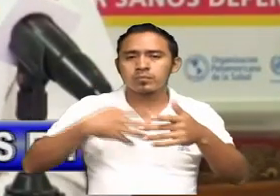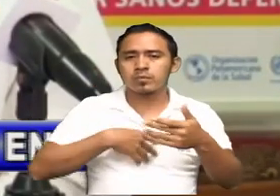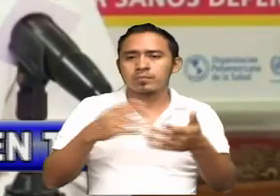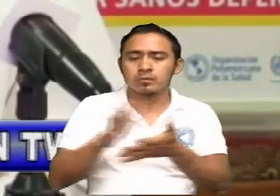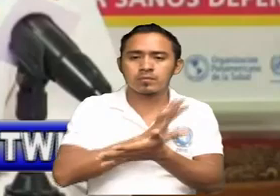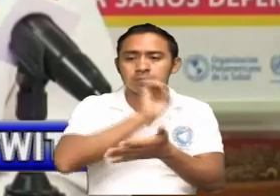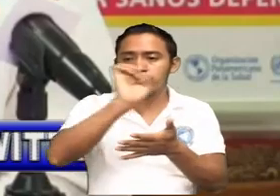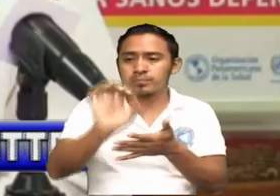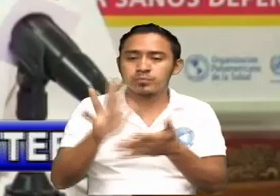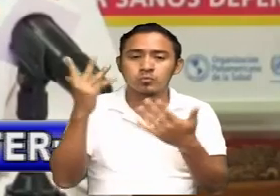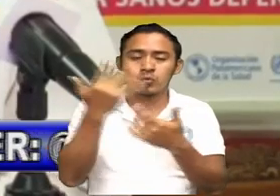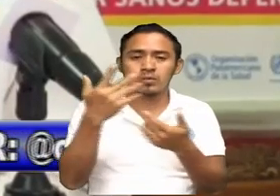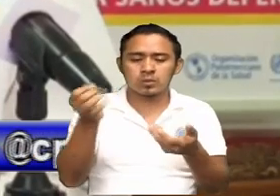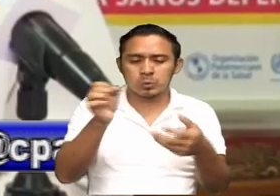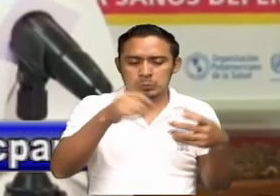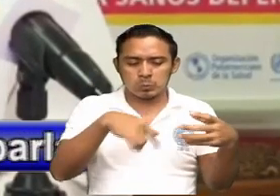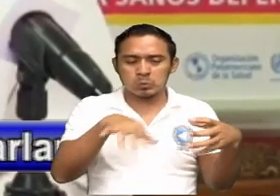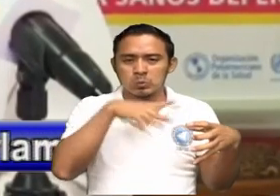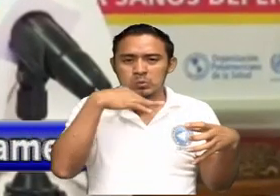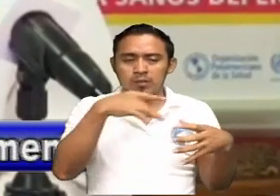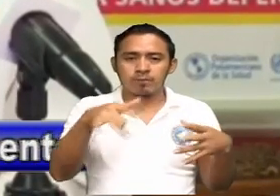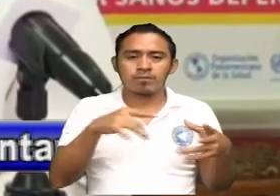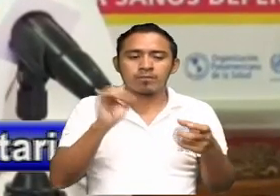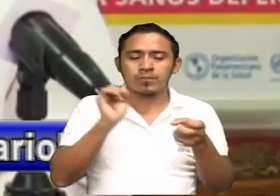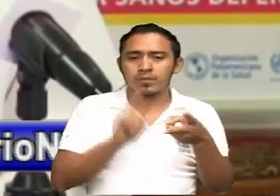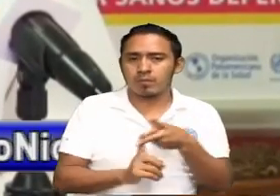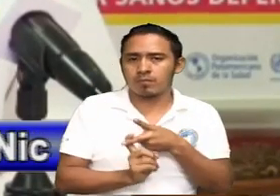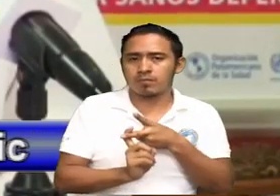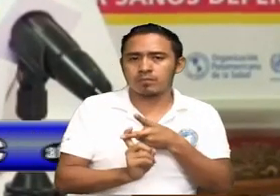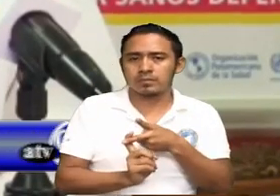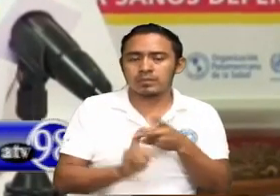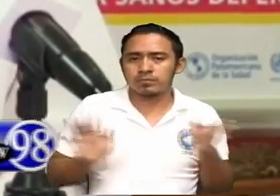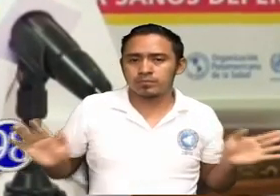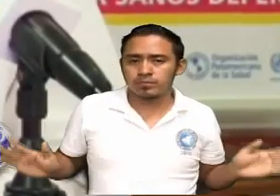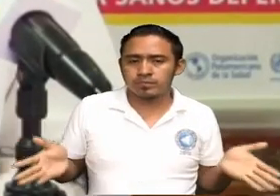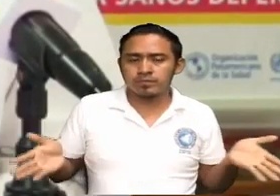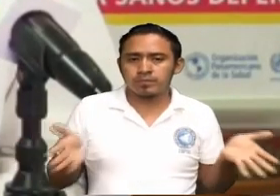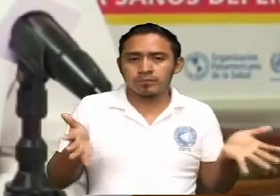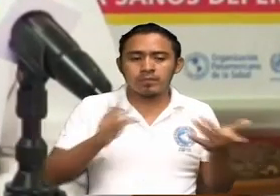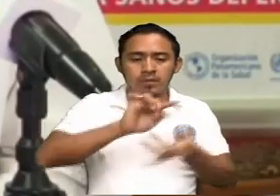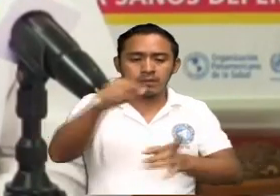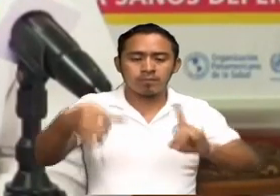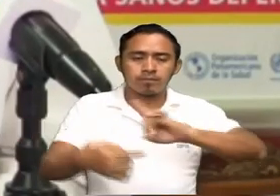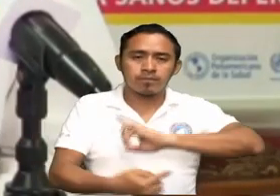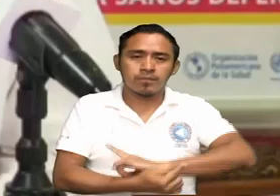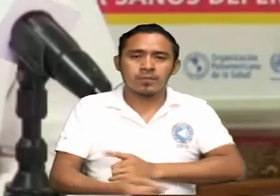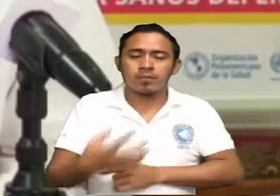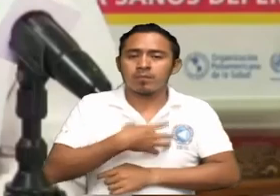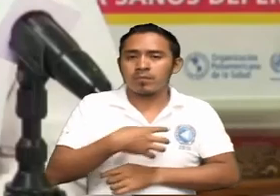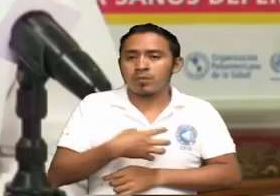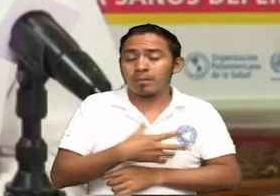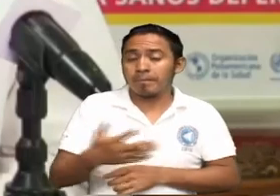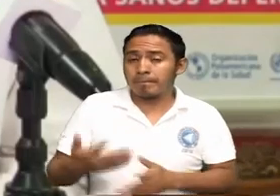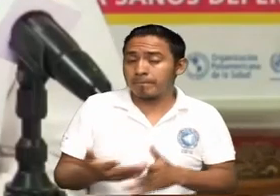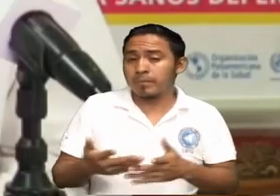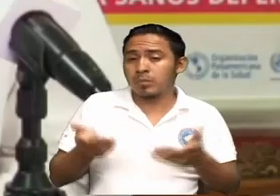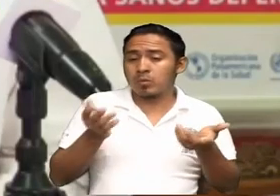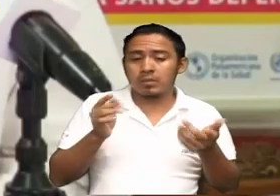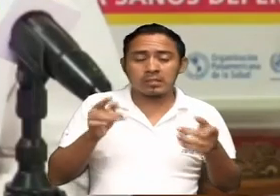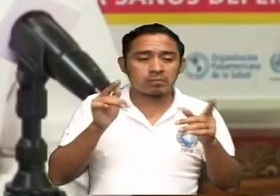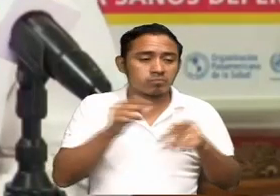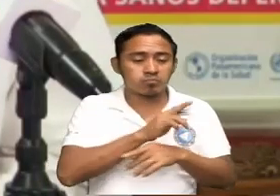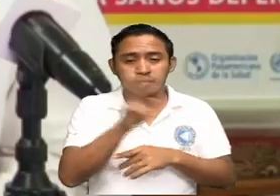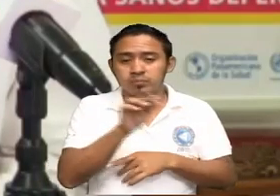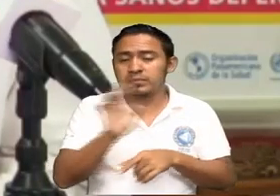y eliminación de criaderos. Segundo, promover cambios del comportamiento higiénico-sanitario en